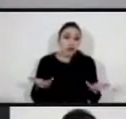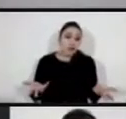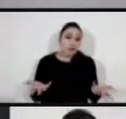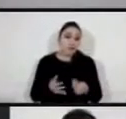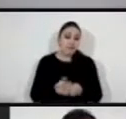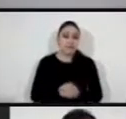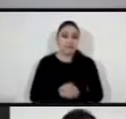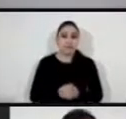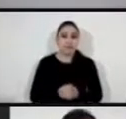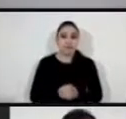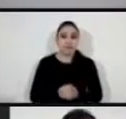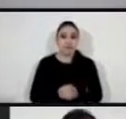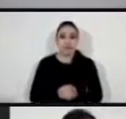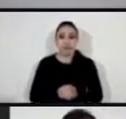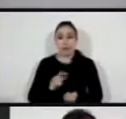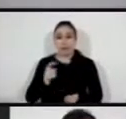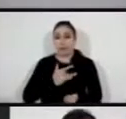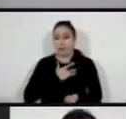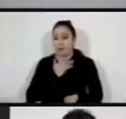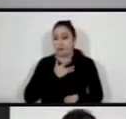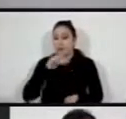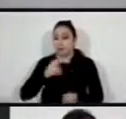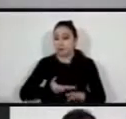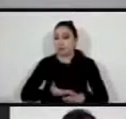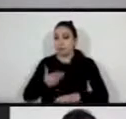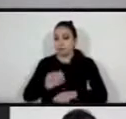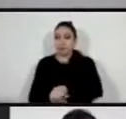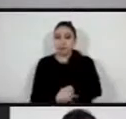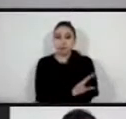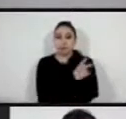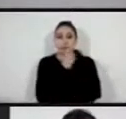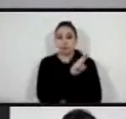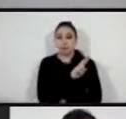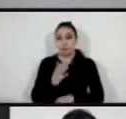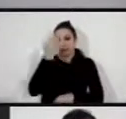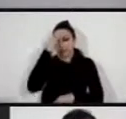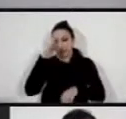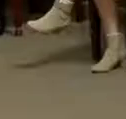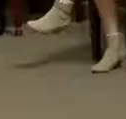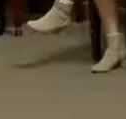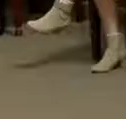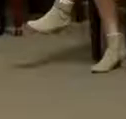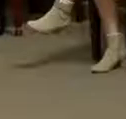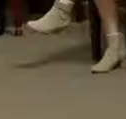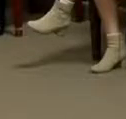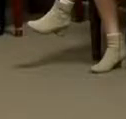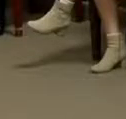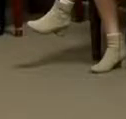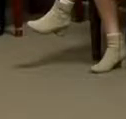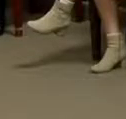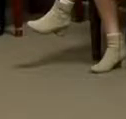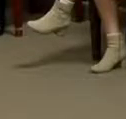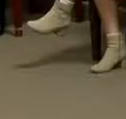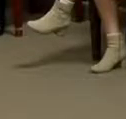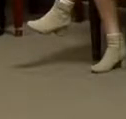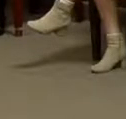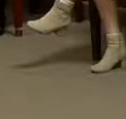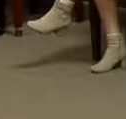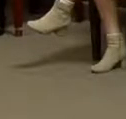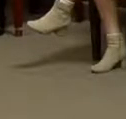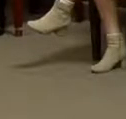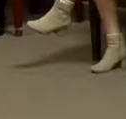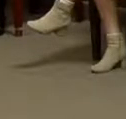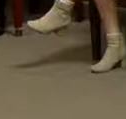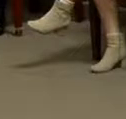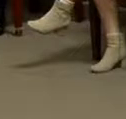de gran emoción que nos da reconocer el trabajo de todos y cada uno de los artistas de México que ahora son